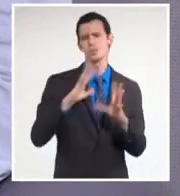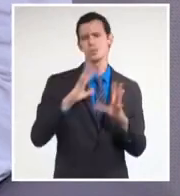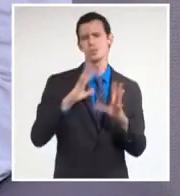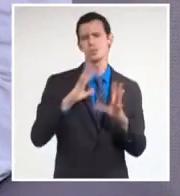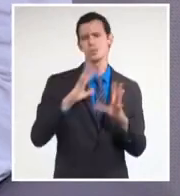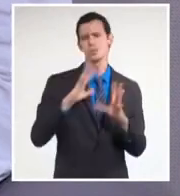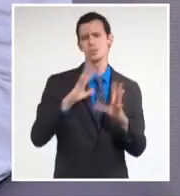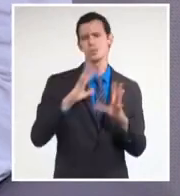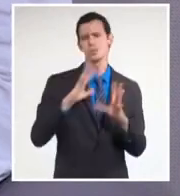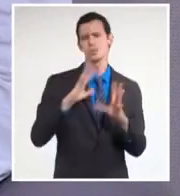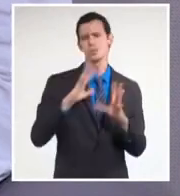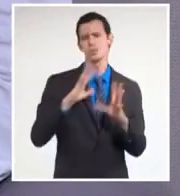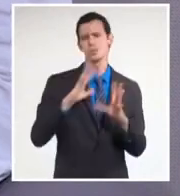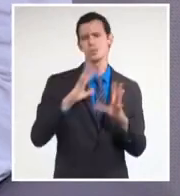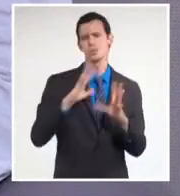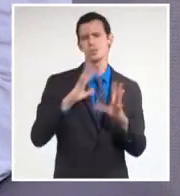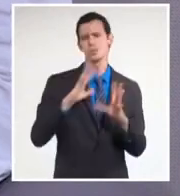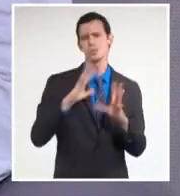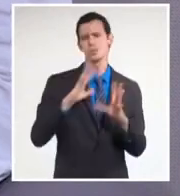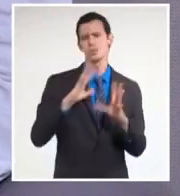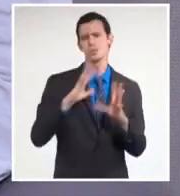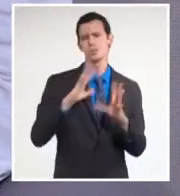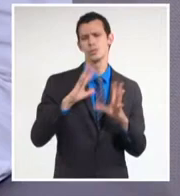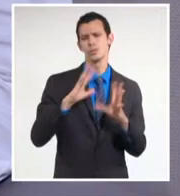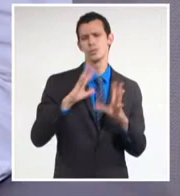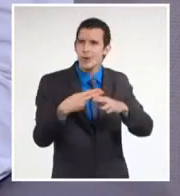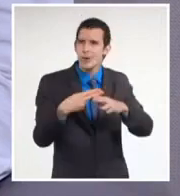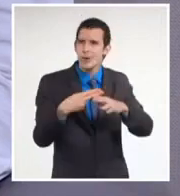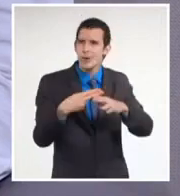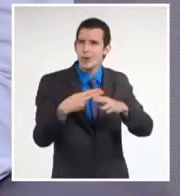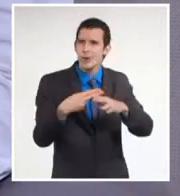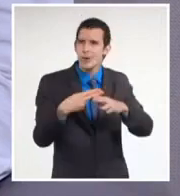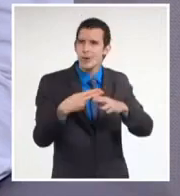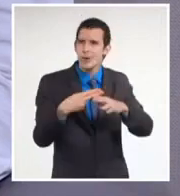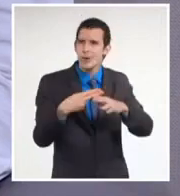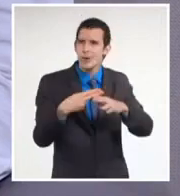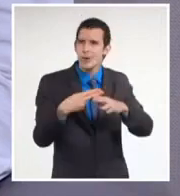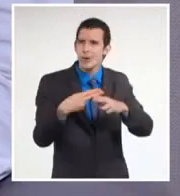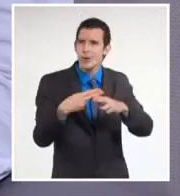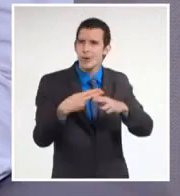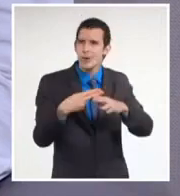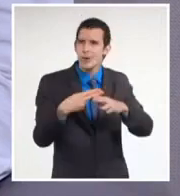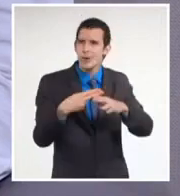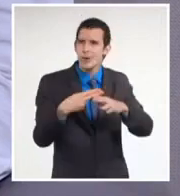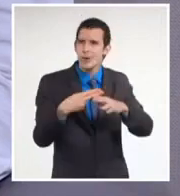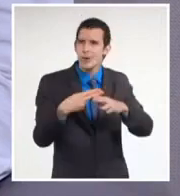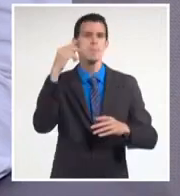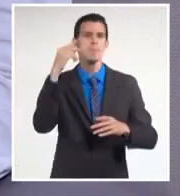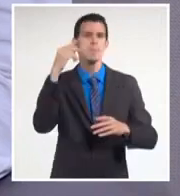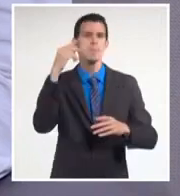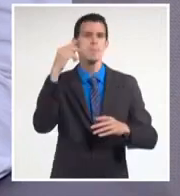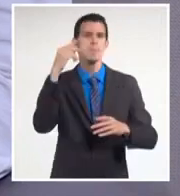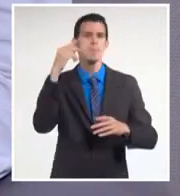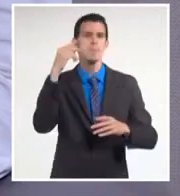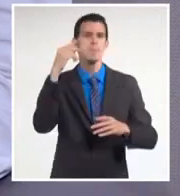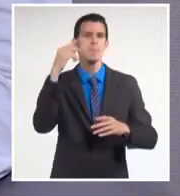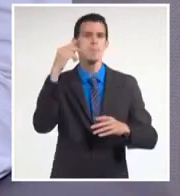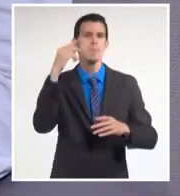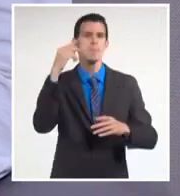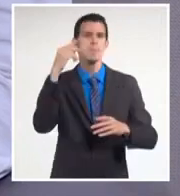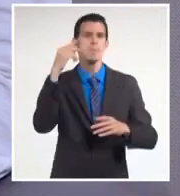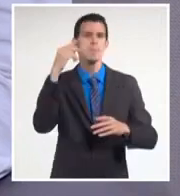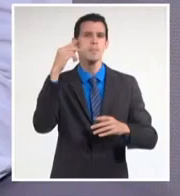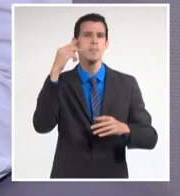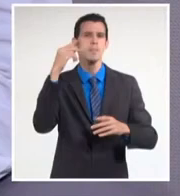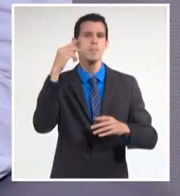leninismo de la historia de Cuba. Y yo pensaba en Carlos Marx, el moro, que decía que la felicidad está en la lucha. Así que, adelante. Todavía nos